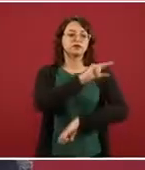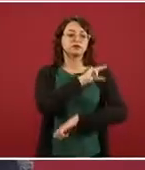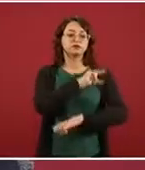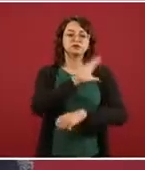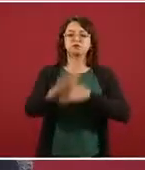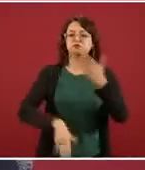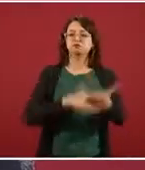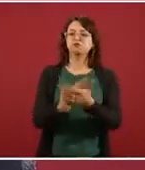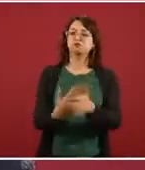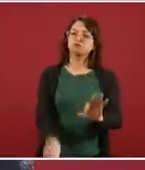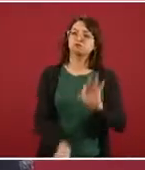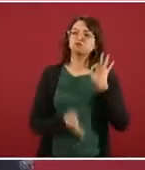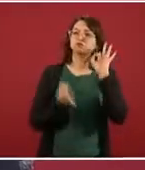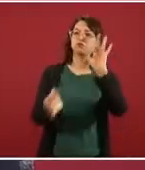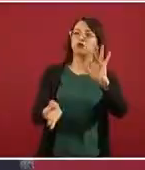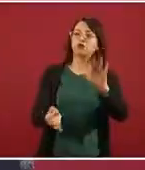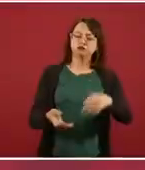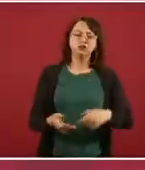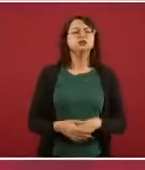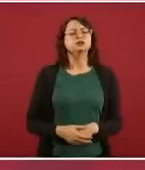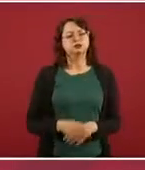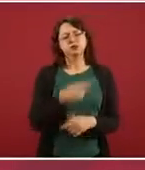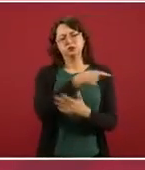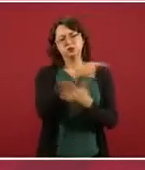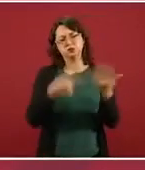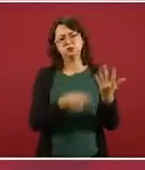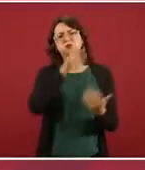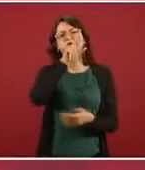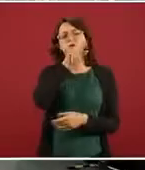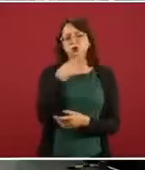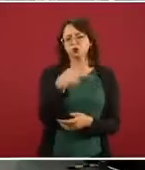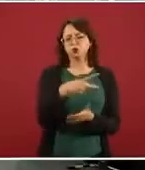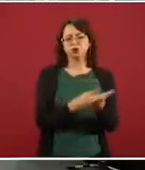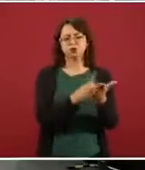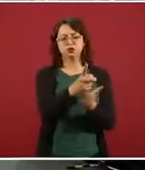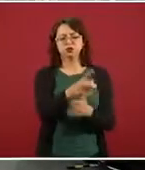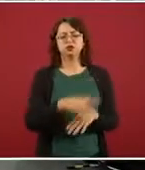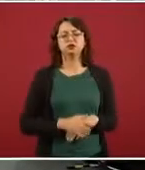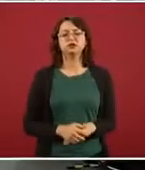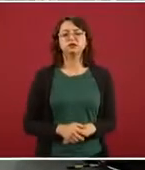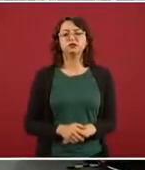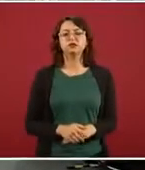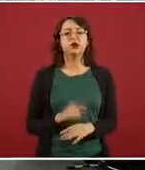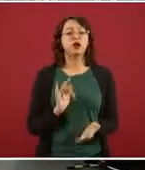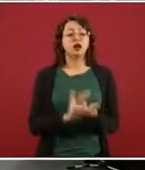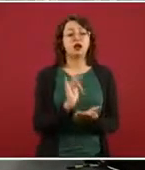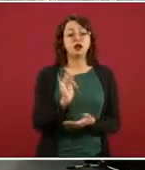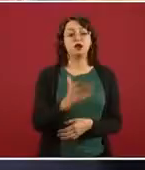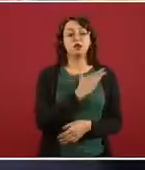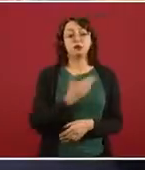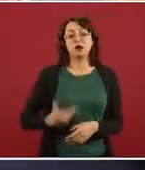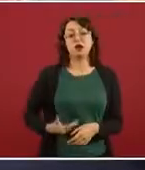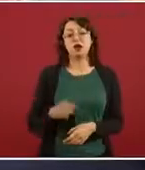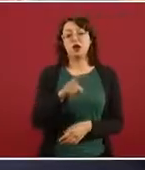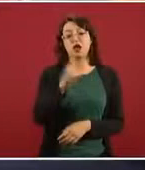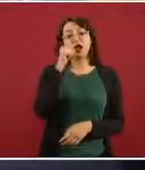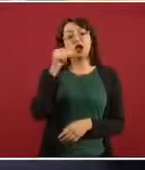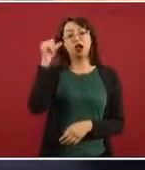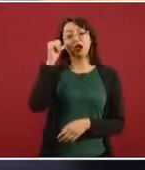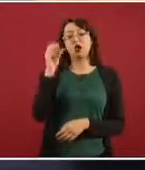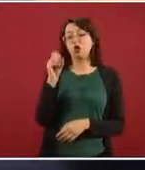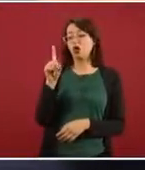hacerlo, porque tienen estas preocupaciones. Gracias. Presidente, también quiero preguntarle, el día de hoy se da a conocer un informe de la